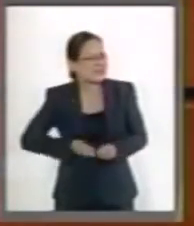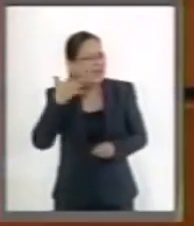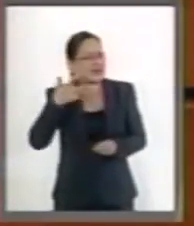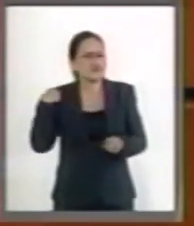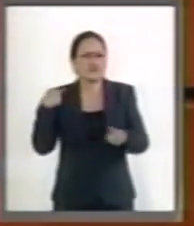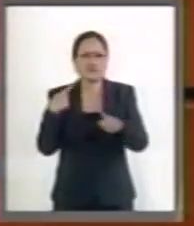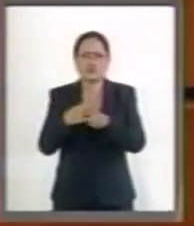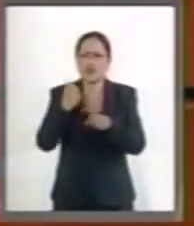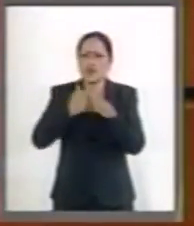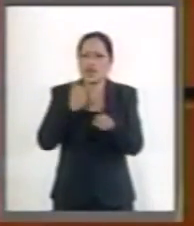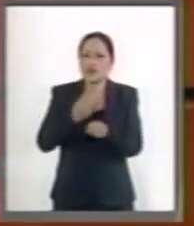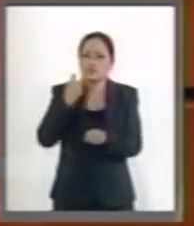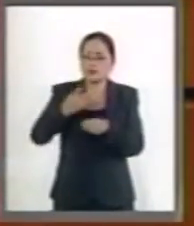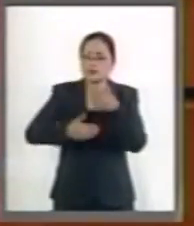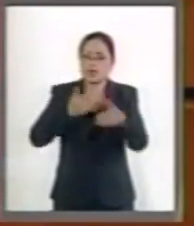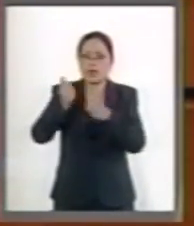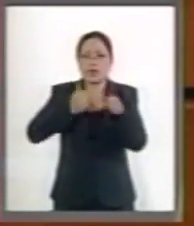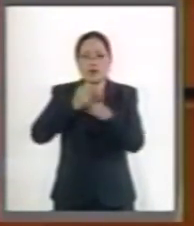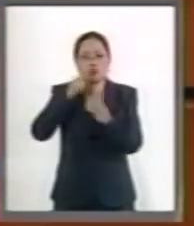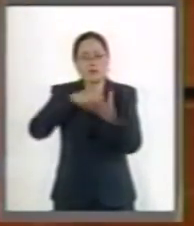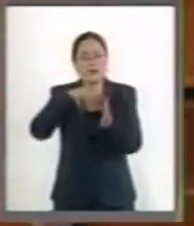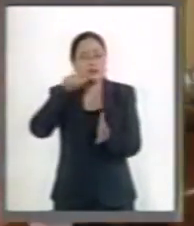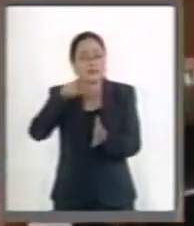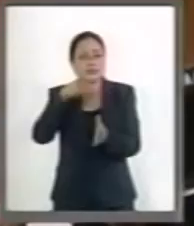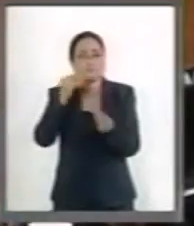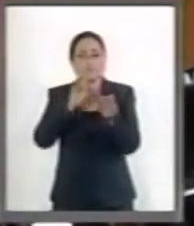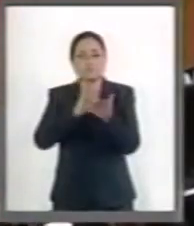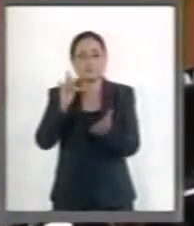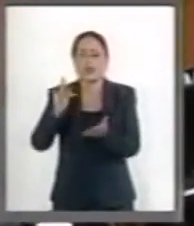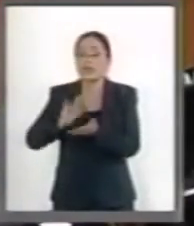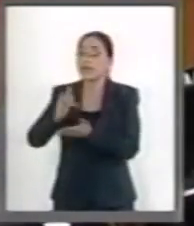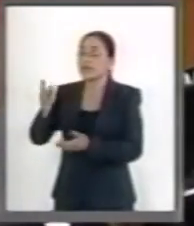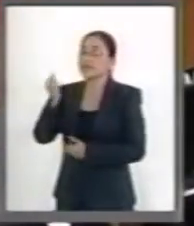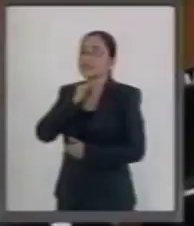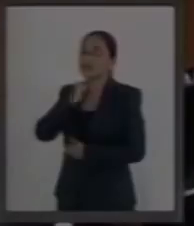años, y este ocurrirá en 2017. Muchas gracias. Gracias a usted, senador Mario Delgado.